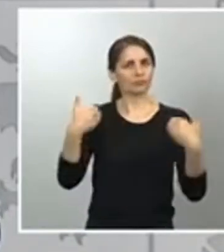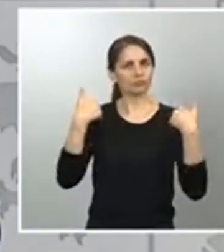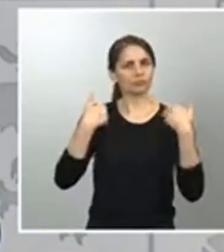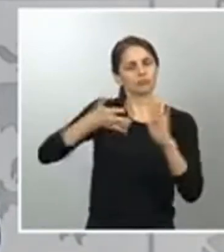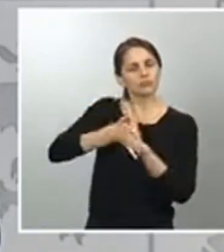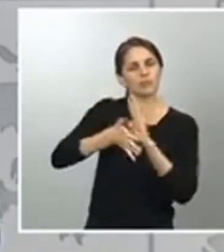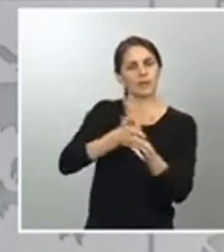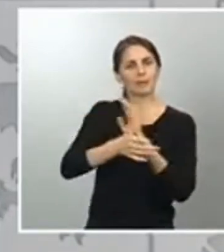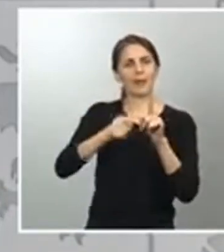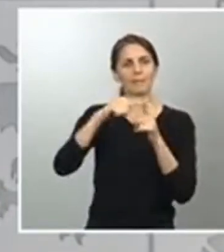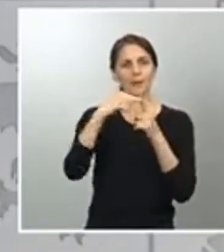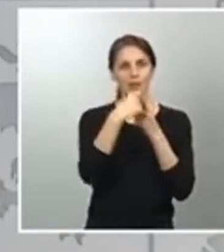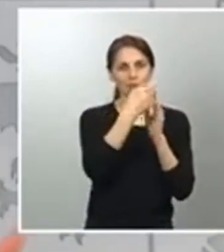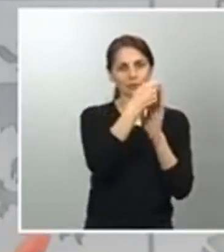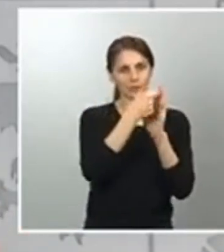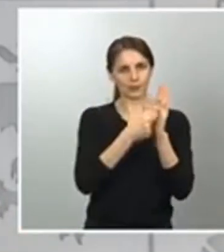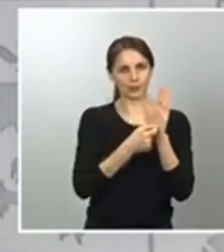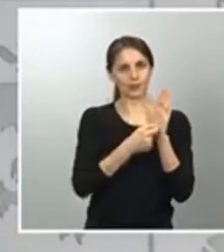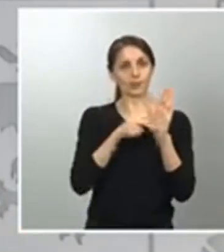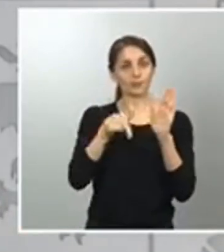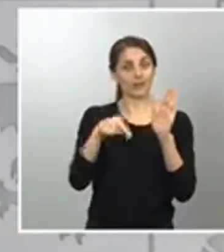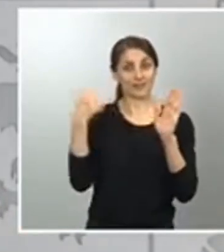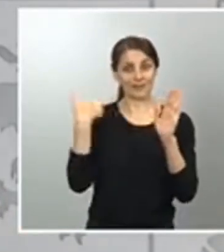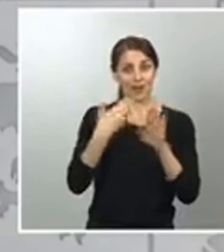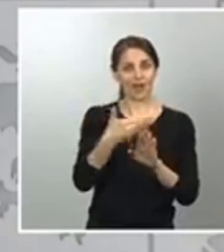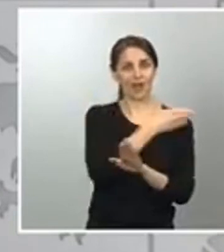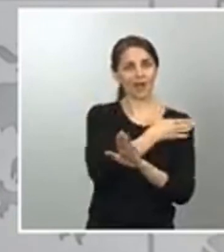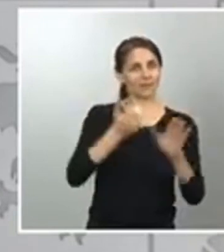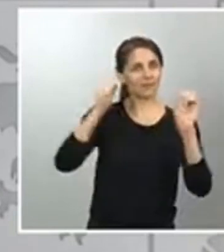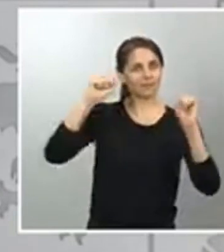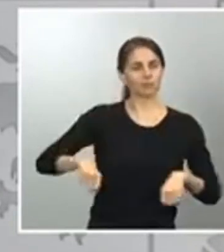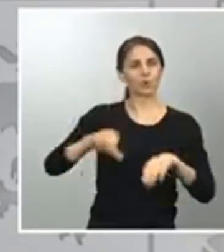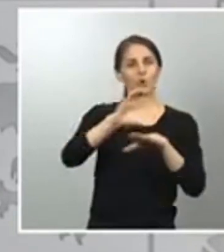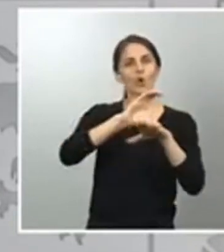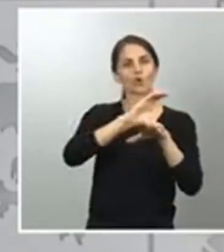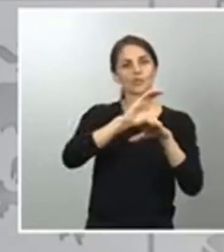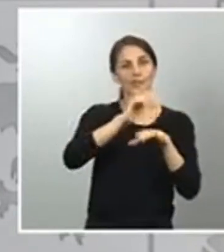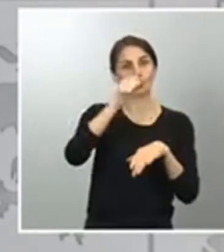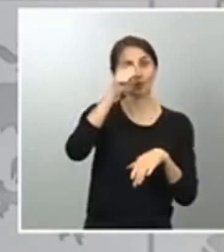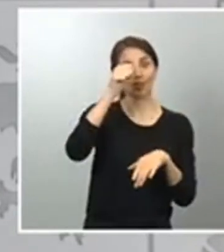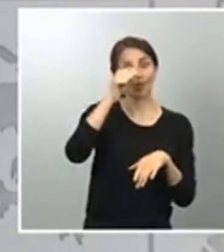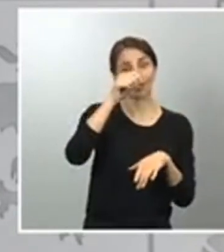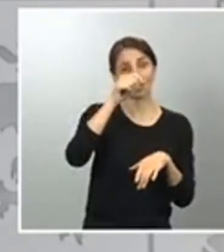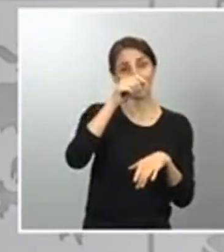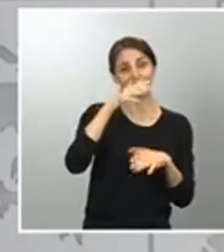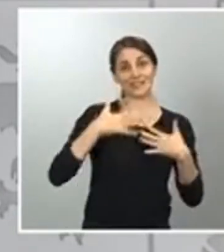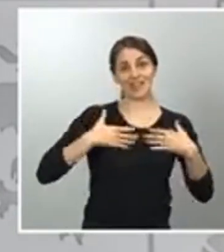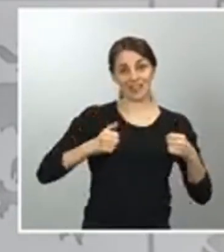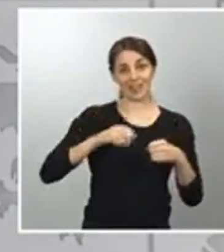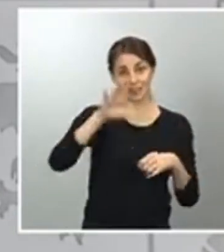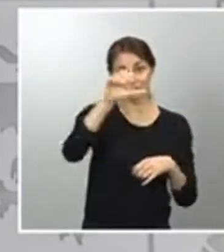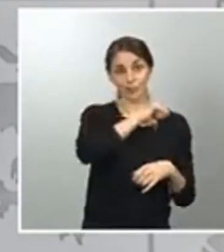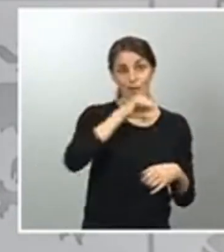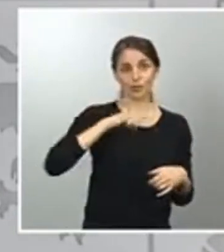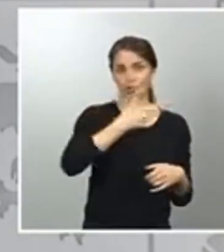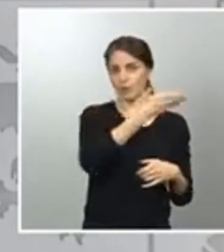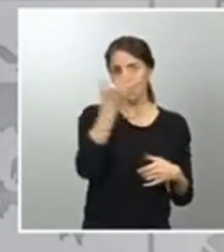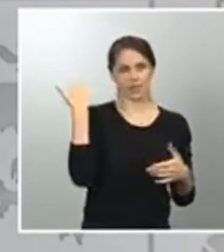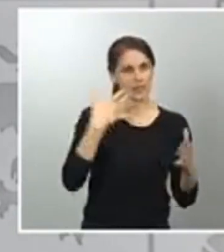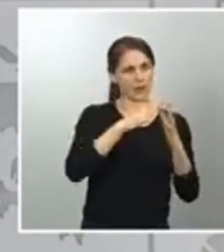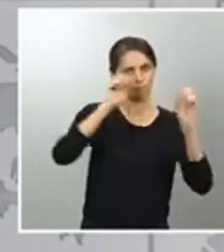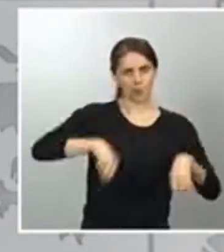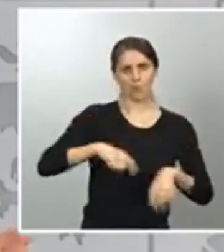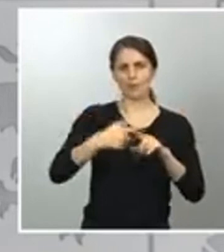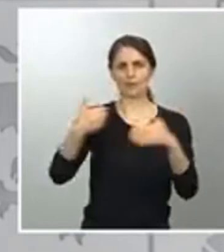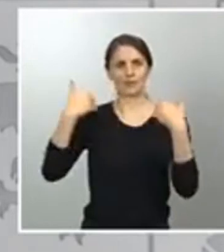del Ministerio de Sanidad con las autoridades o con los consejeros de Sanidad de las distintas comunidades autónomas, con sus responsables técnicos, y que yo